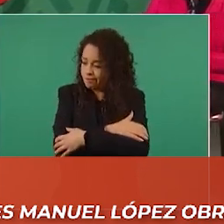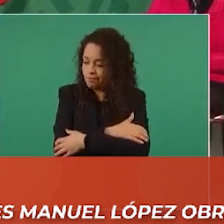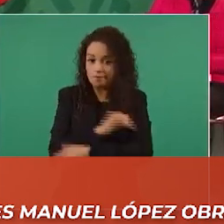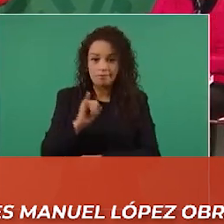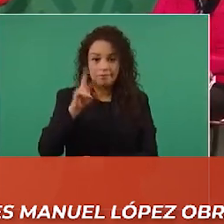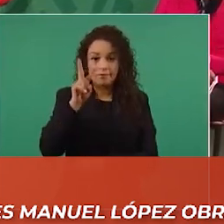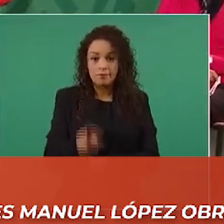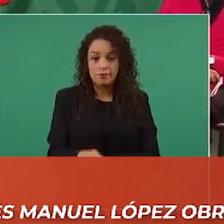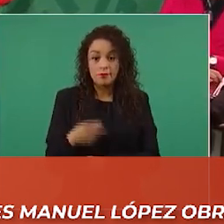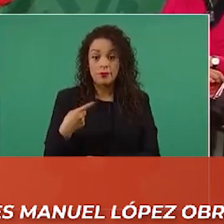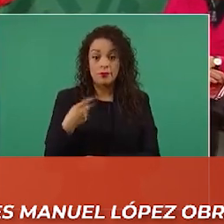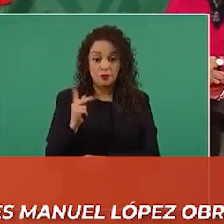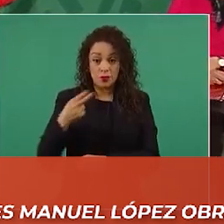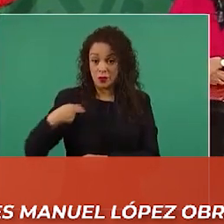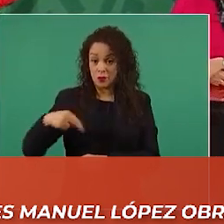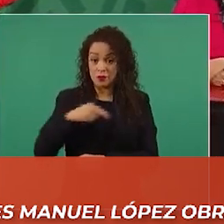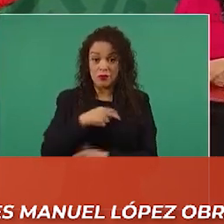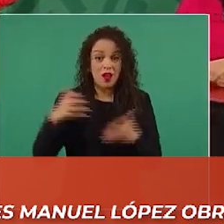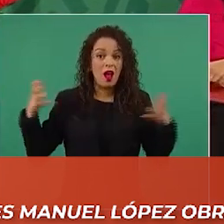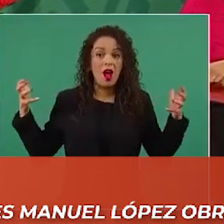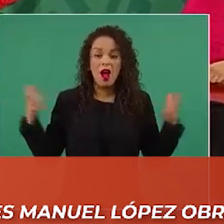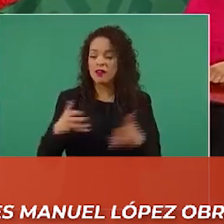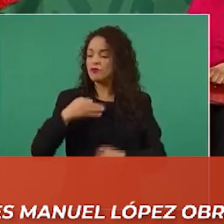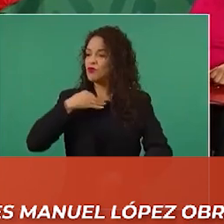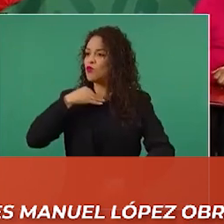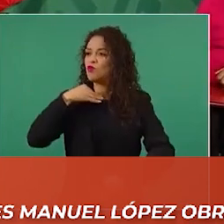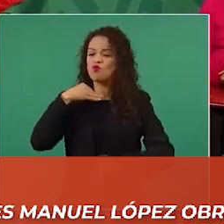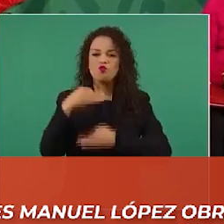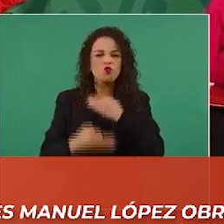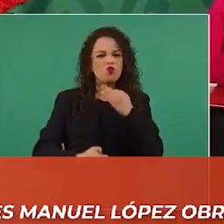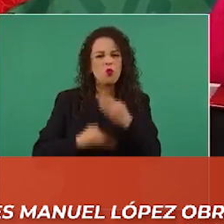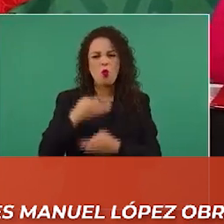Pero hicimos todo, hemos hecho todo.